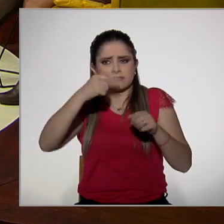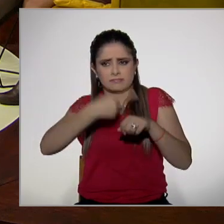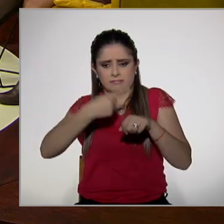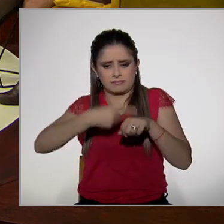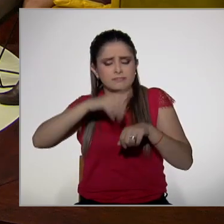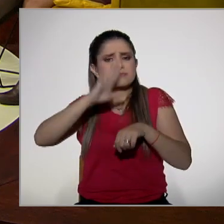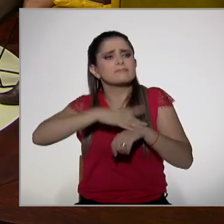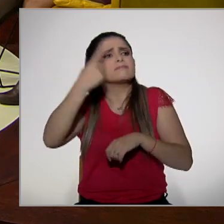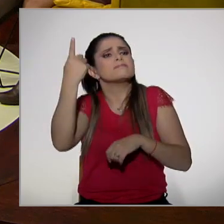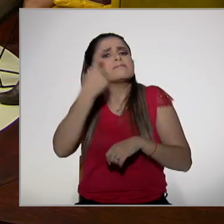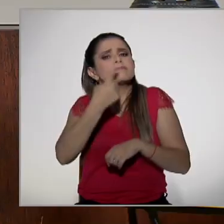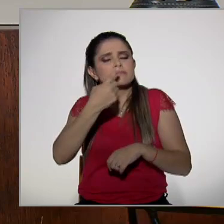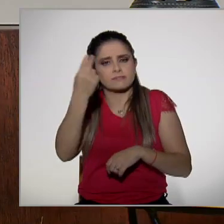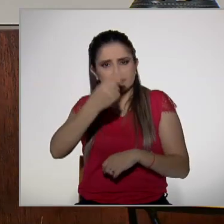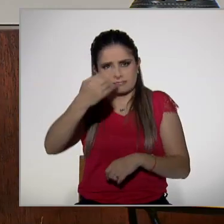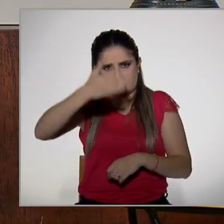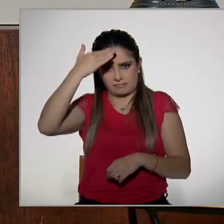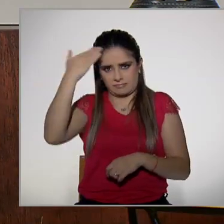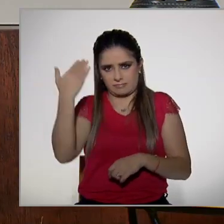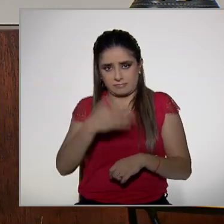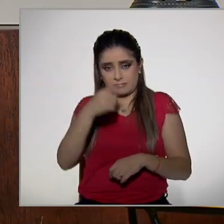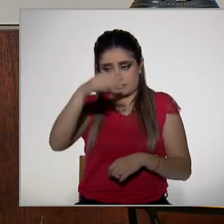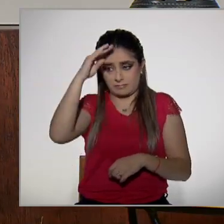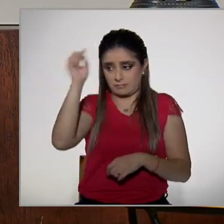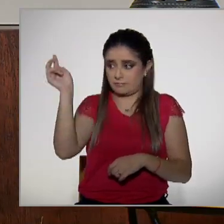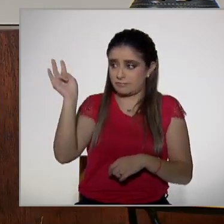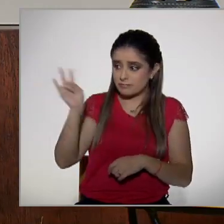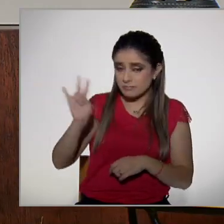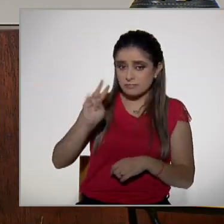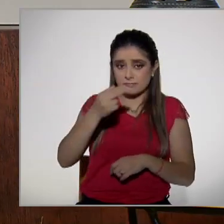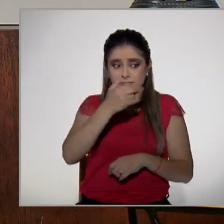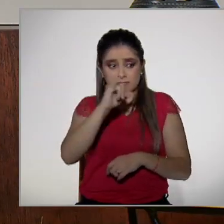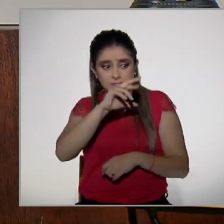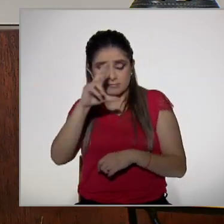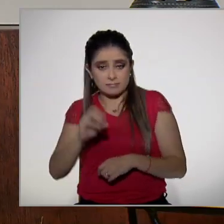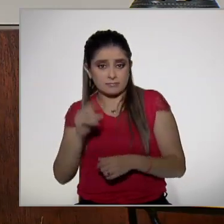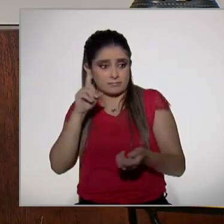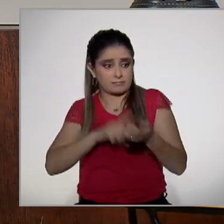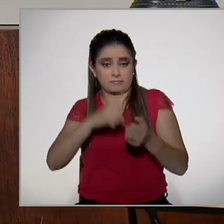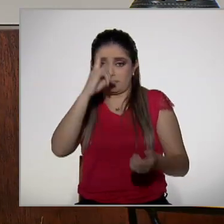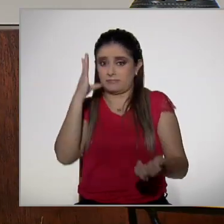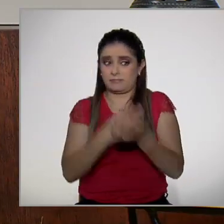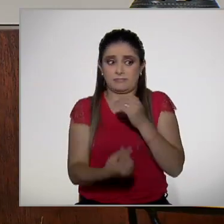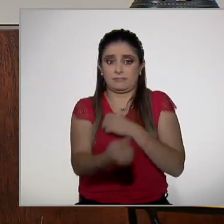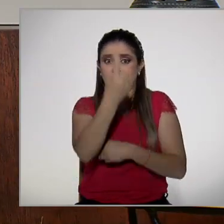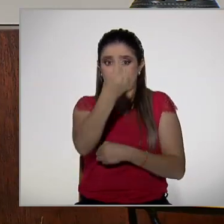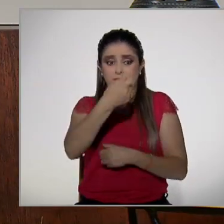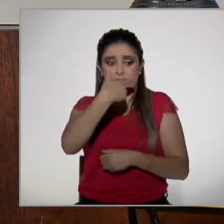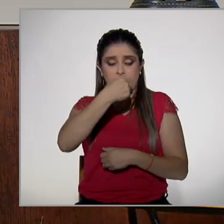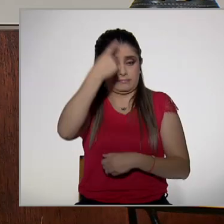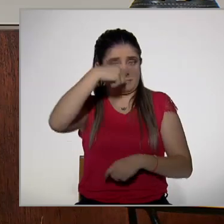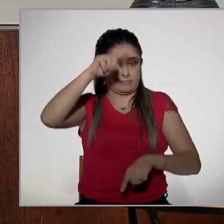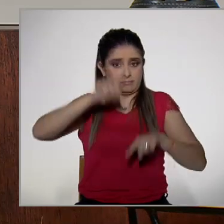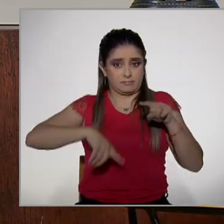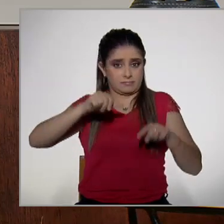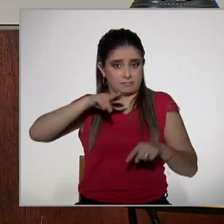organismo pero no crean que todo se arregla ni con vitaminas ni con hierro hay que buscar cuál es la causa entonces